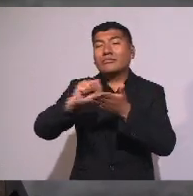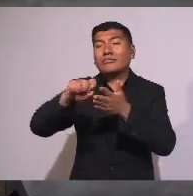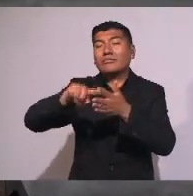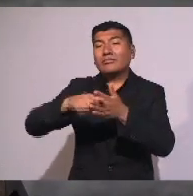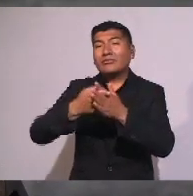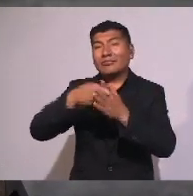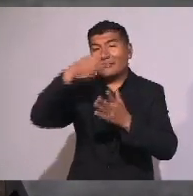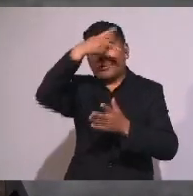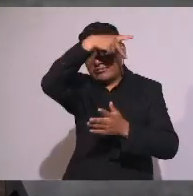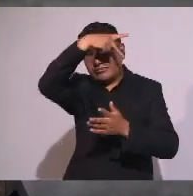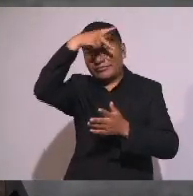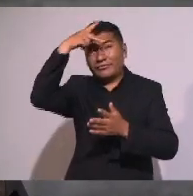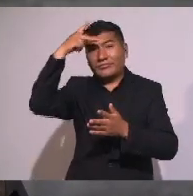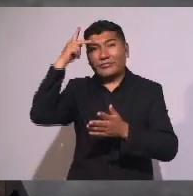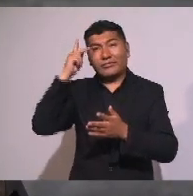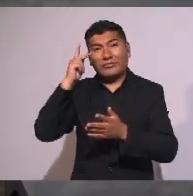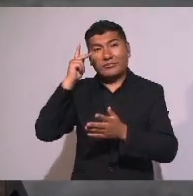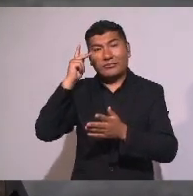la Pascua,